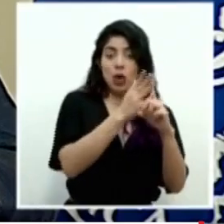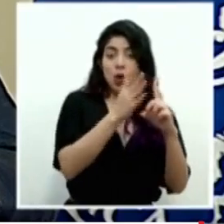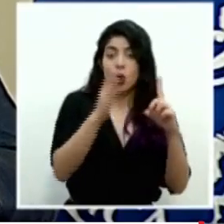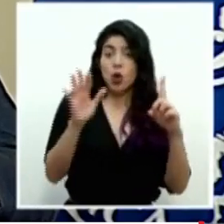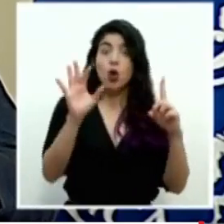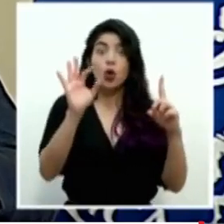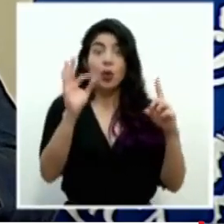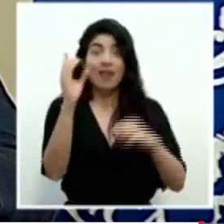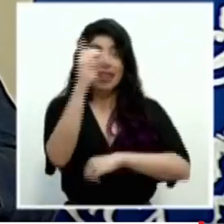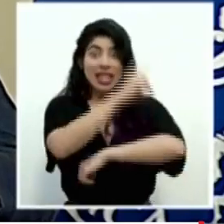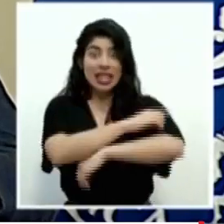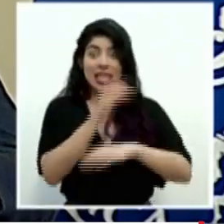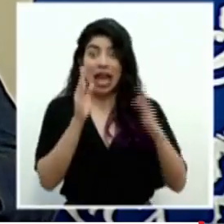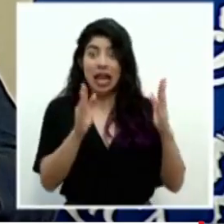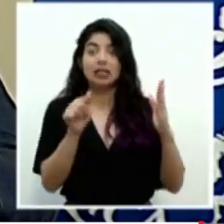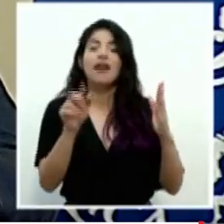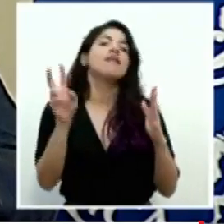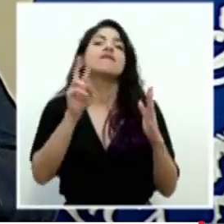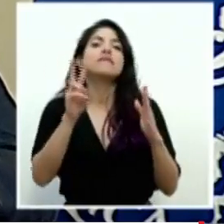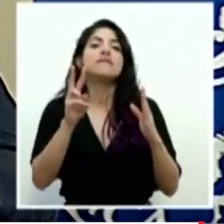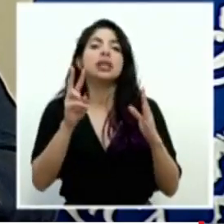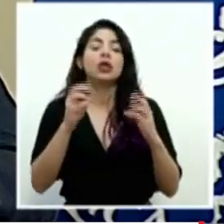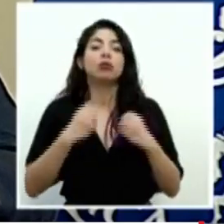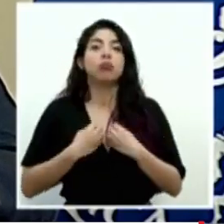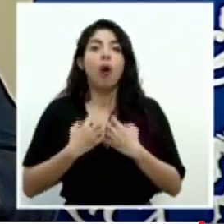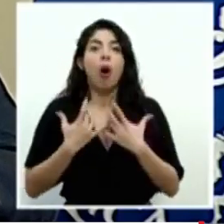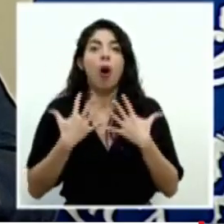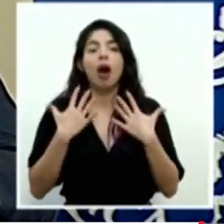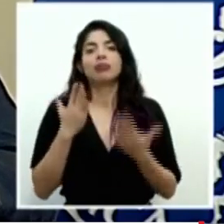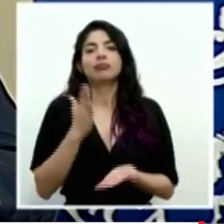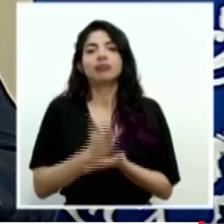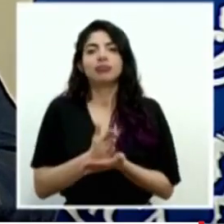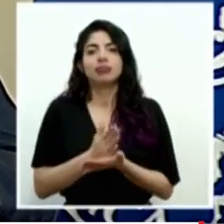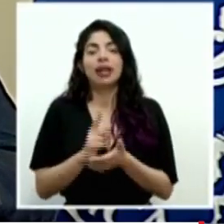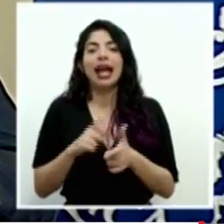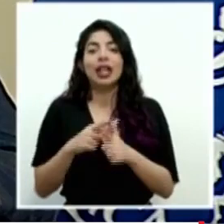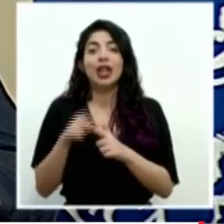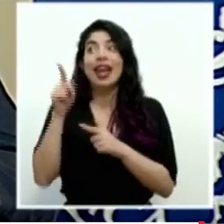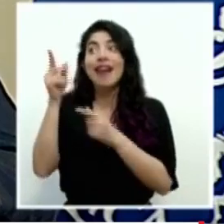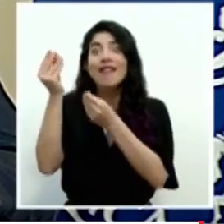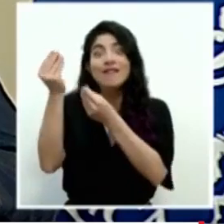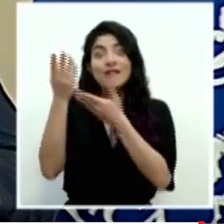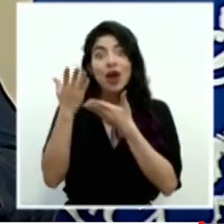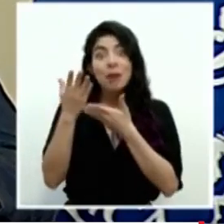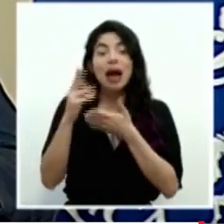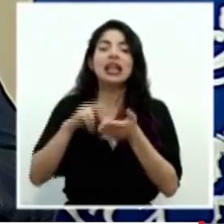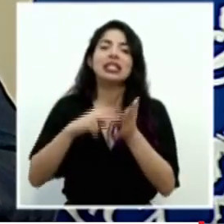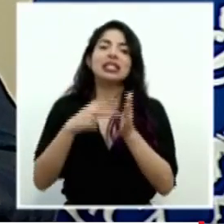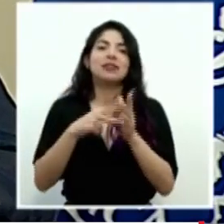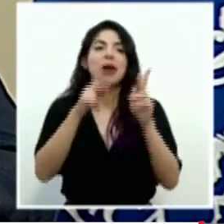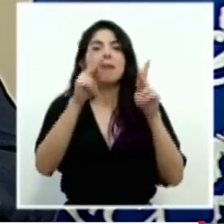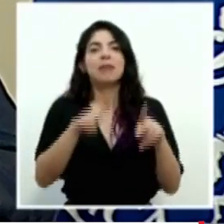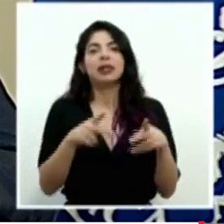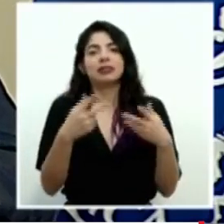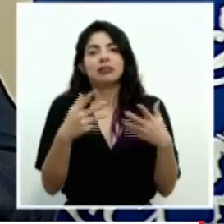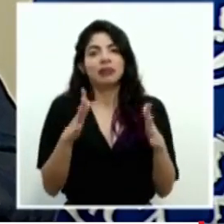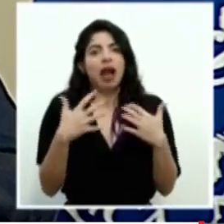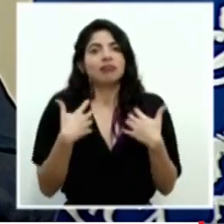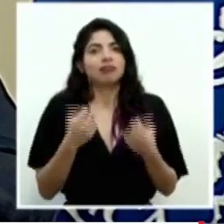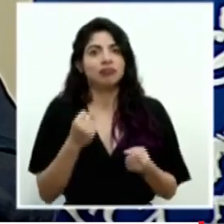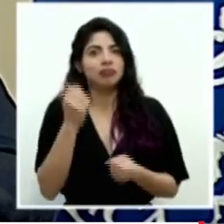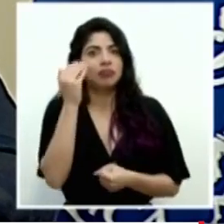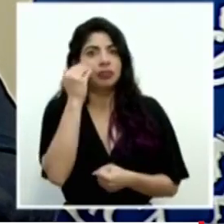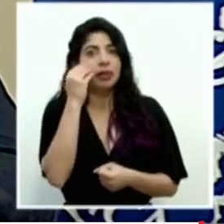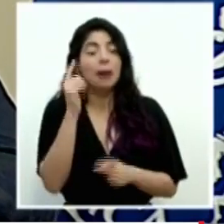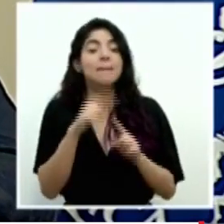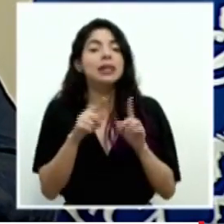ya deja de replicarse, deja de reproducirse, por lo tanto podemos usar esos parámetros para dar de alta, siempre que sea